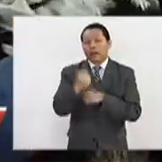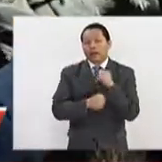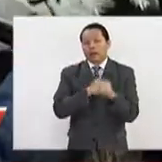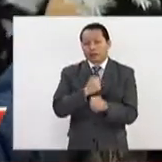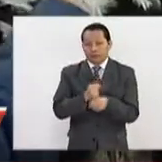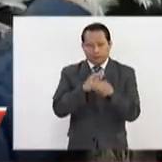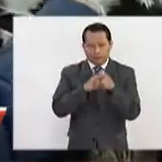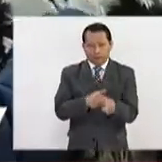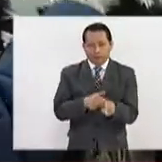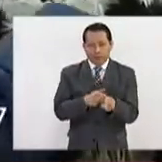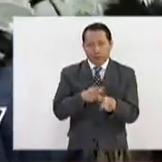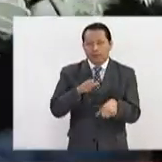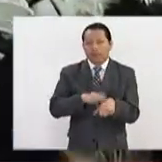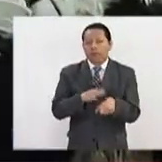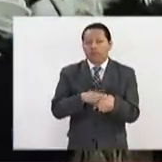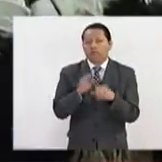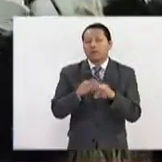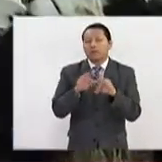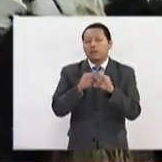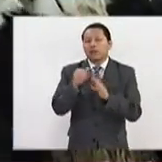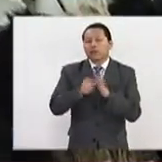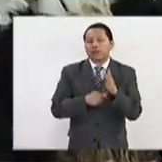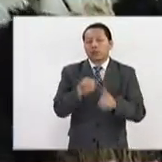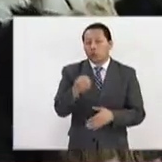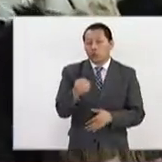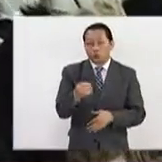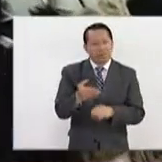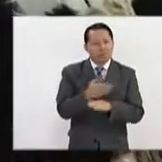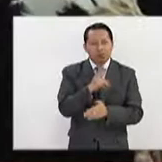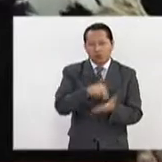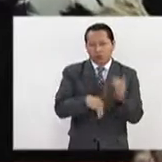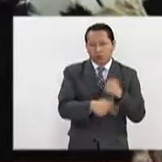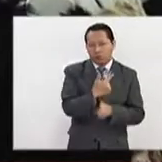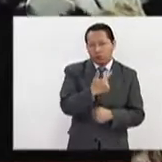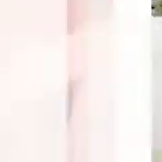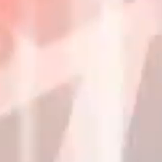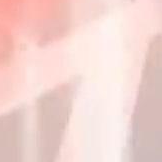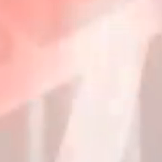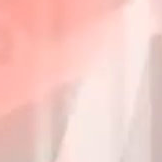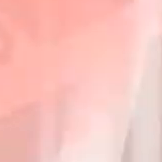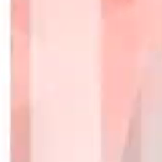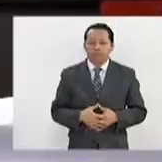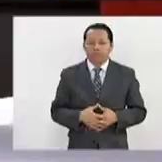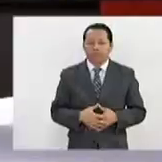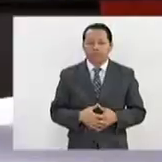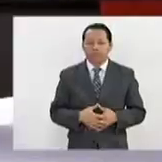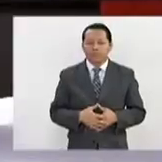consecutiva y la mayor para un mes de octubre desde 2012.